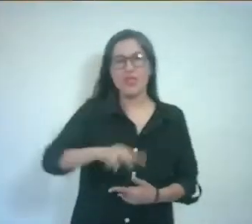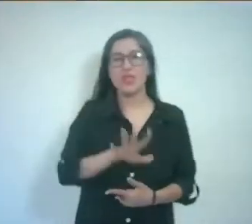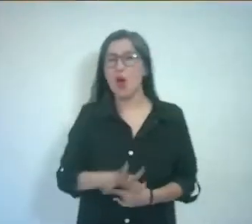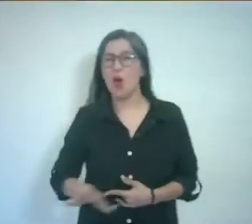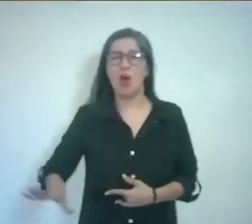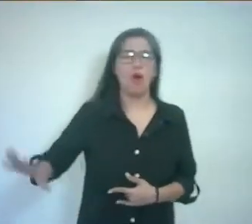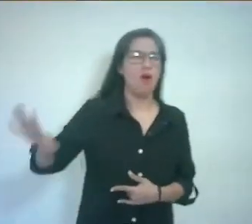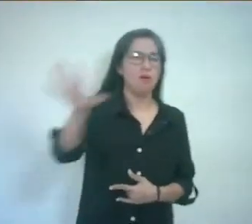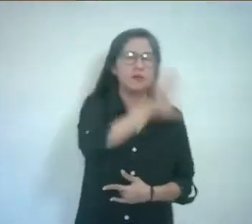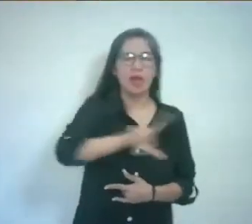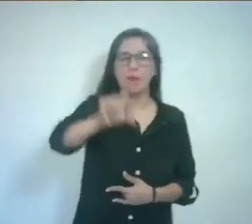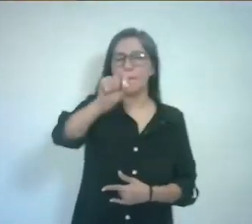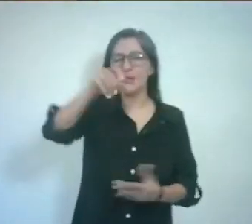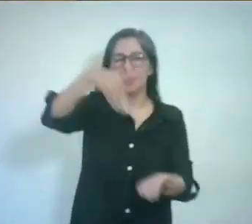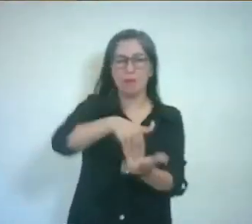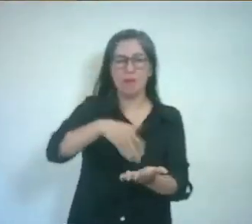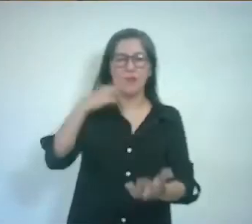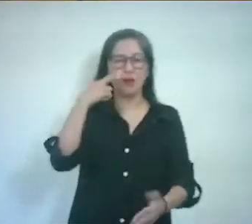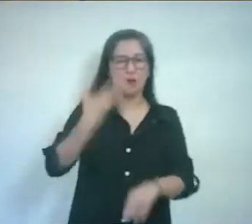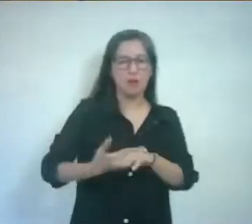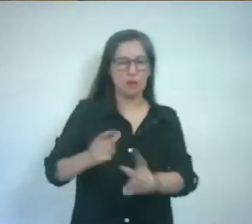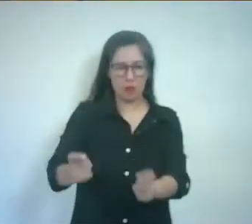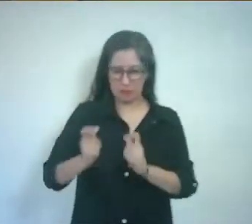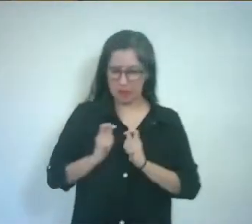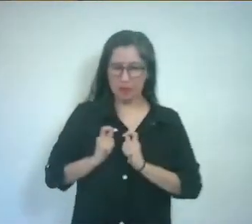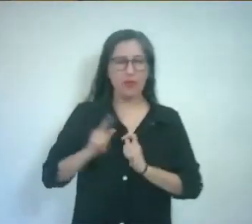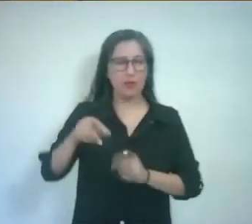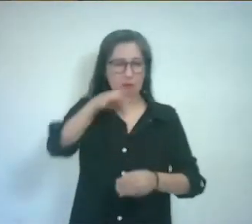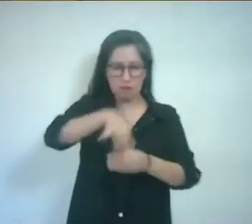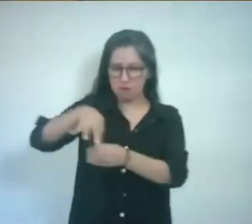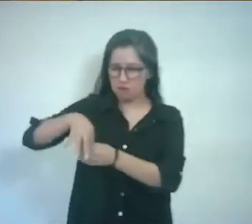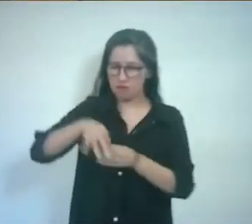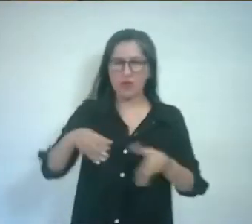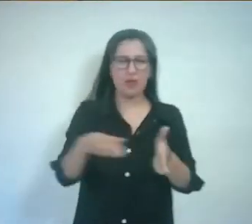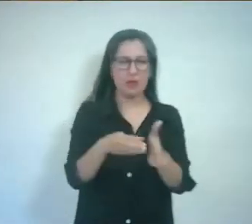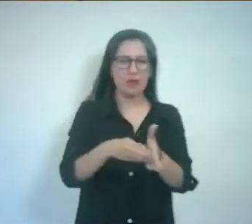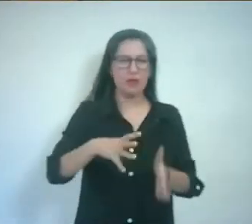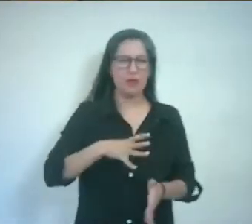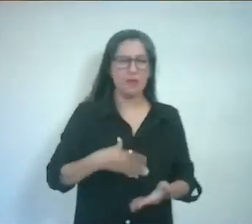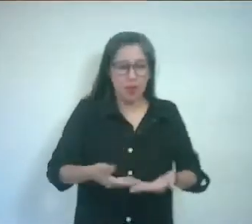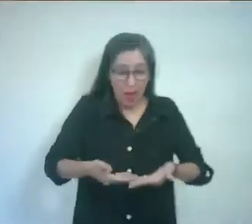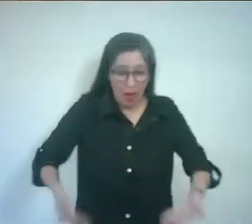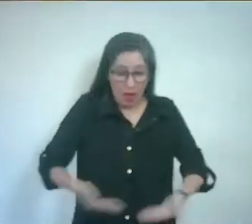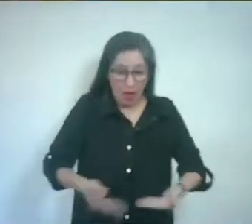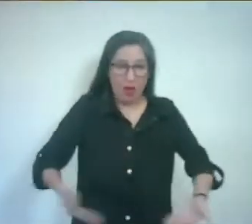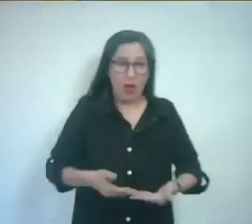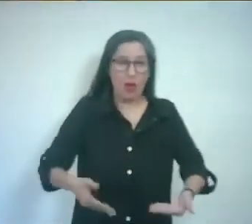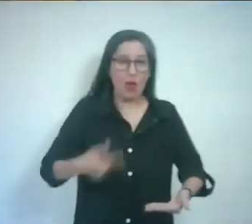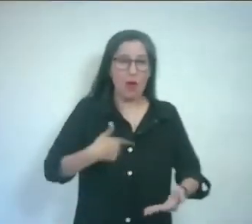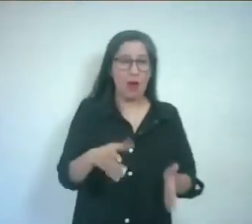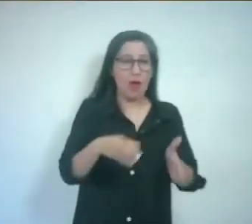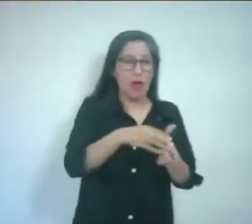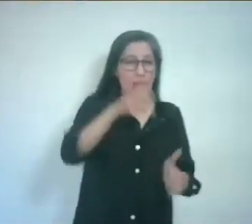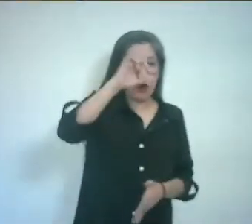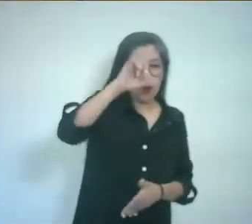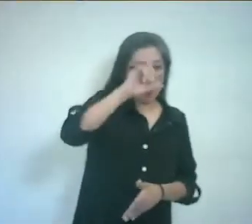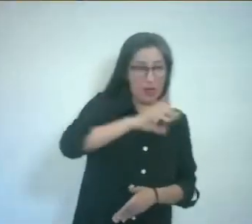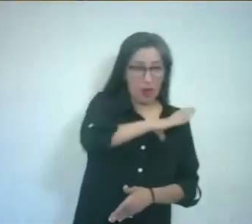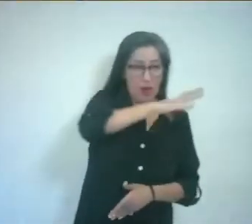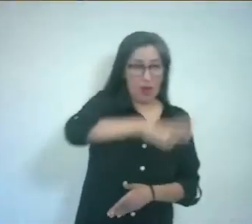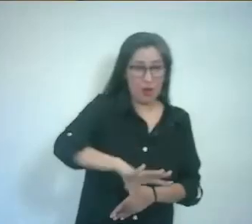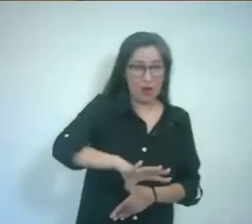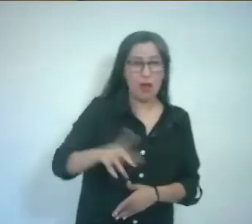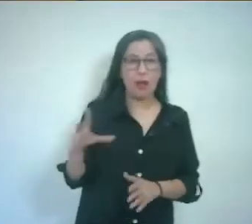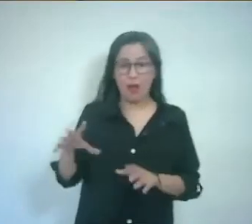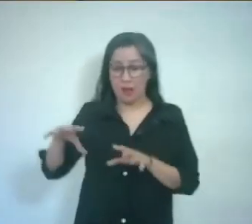20.000 cargos que están en juego en las urnas. En este momento, quienes integramos el Consejo General nos instalamos